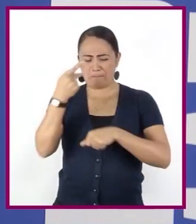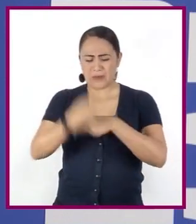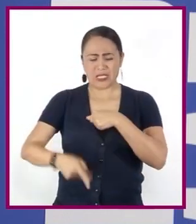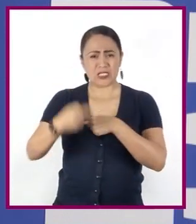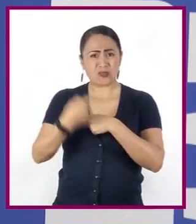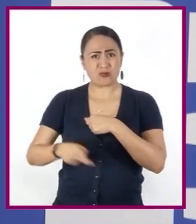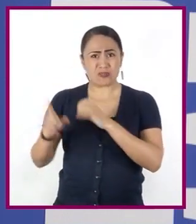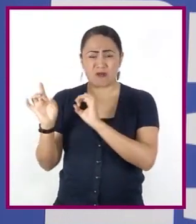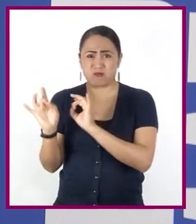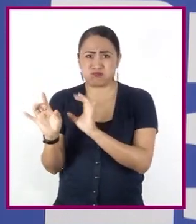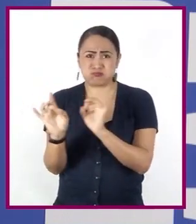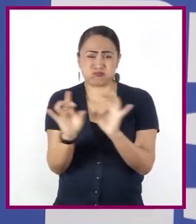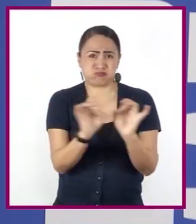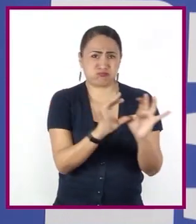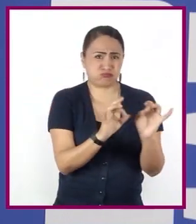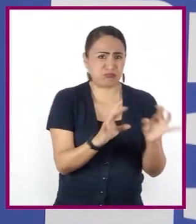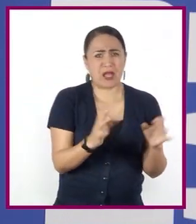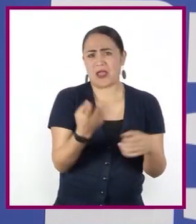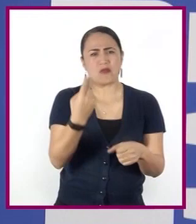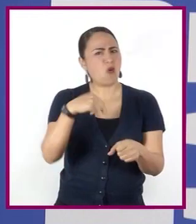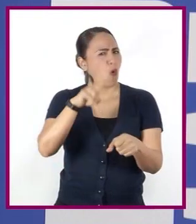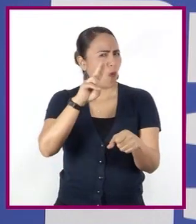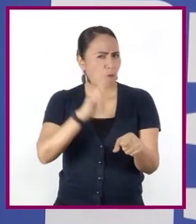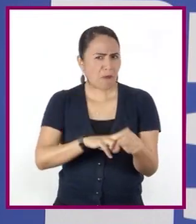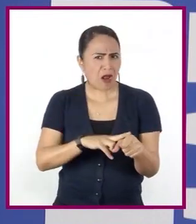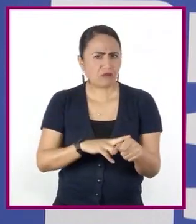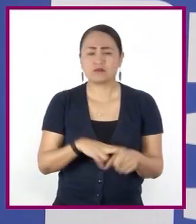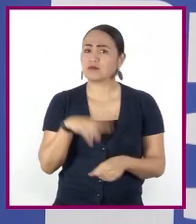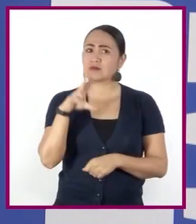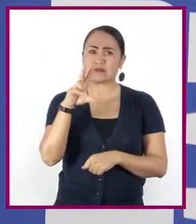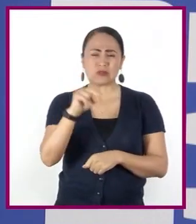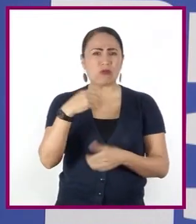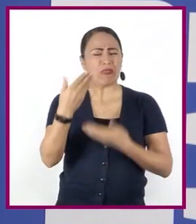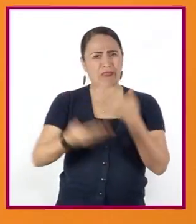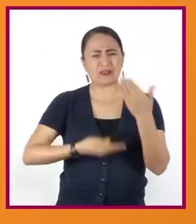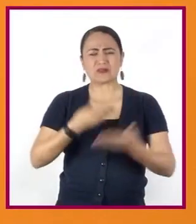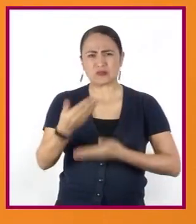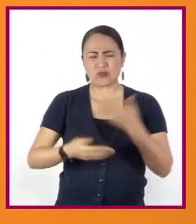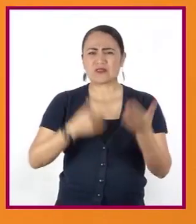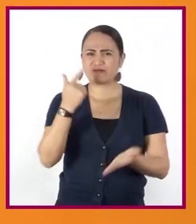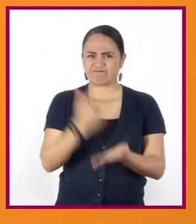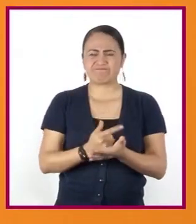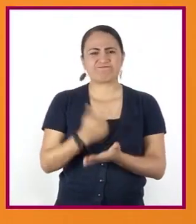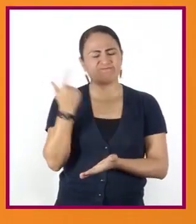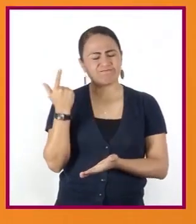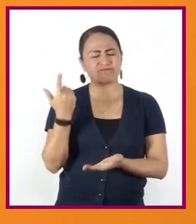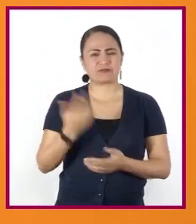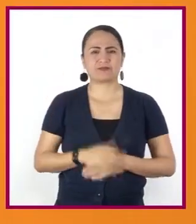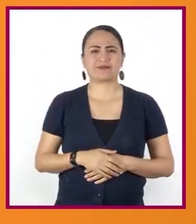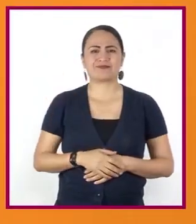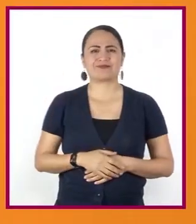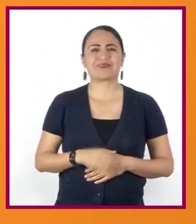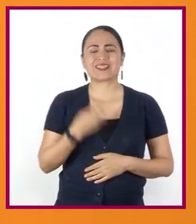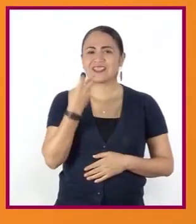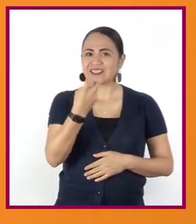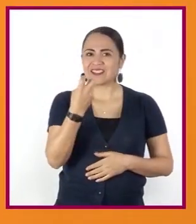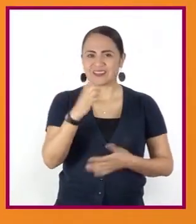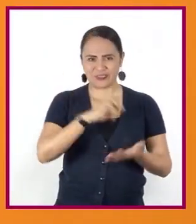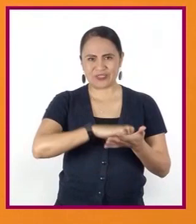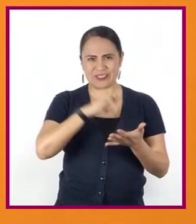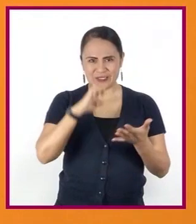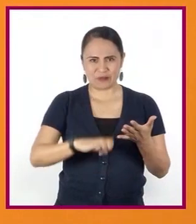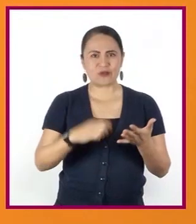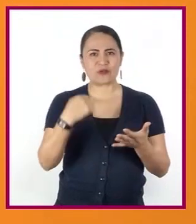no solo cosas que pasan, sino que tienen consecuencias graves. Con estos ejemplos, maestra Cristina, me queda